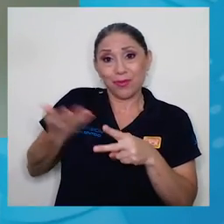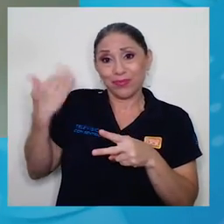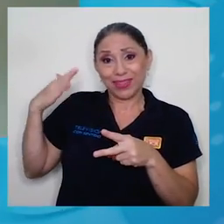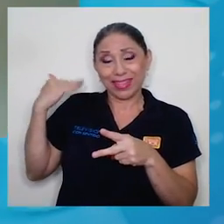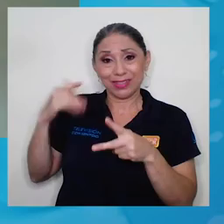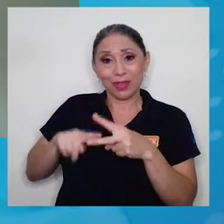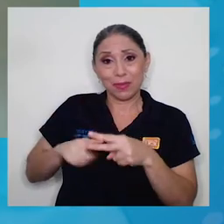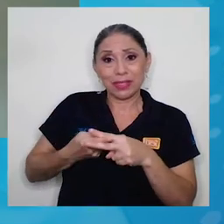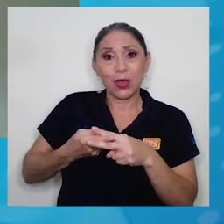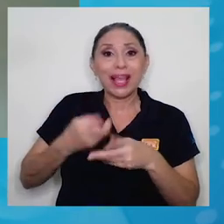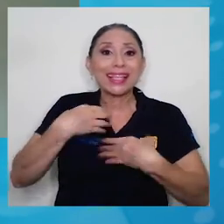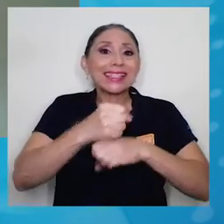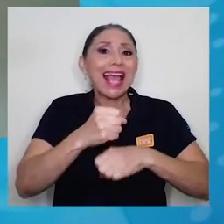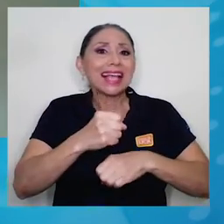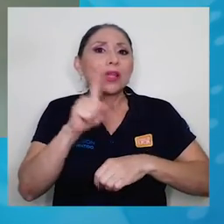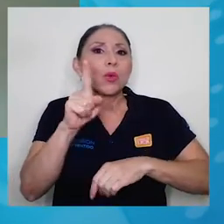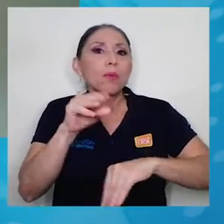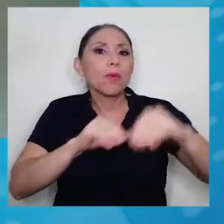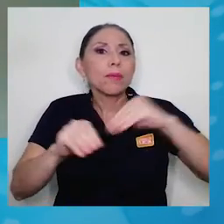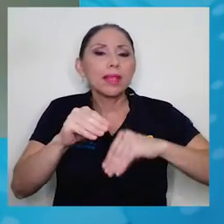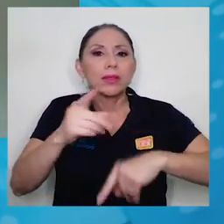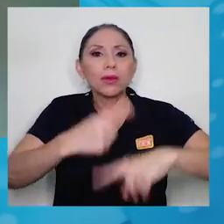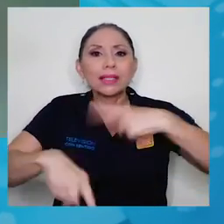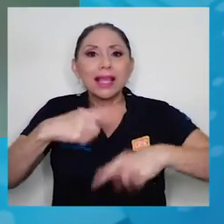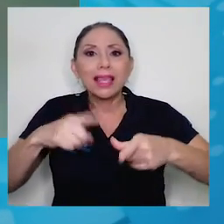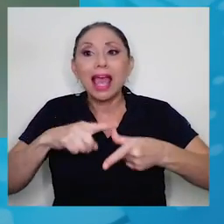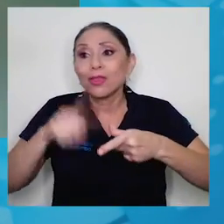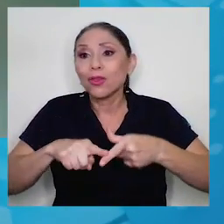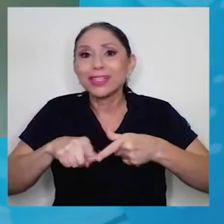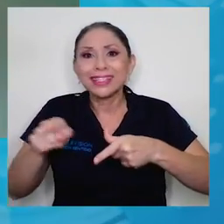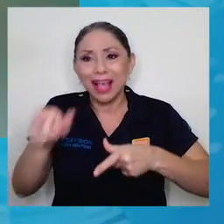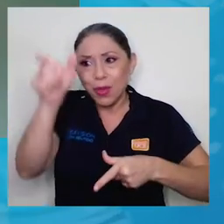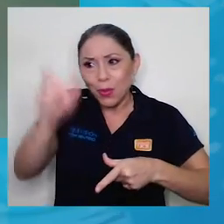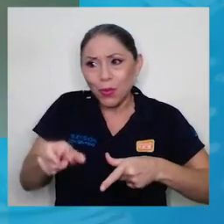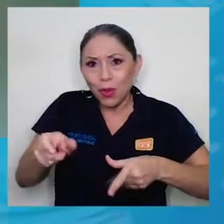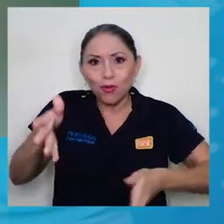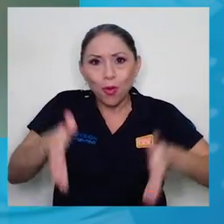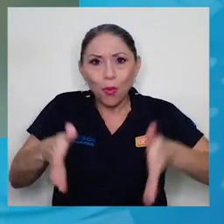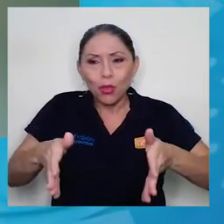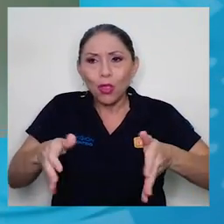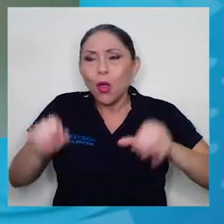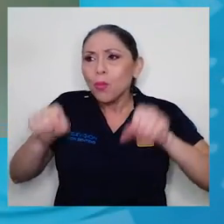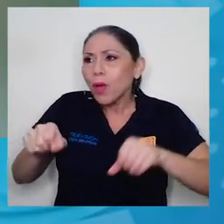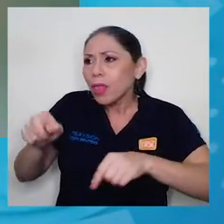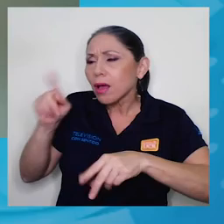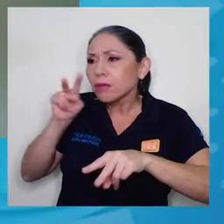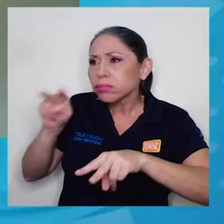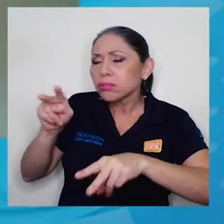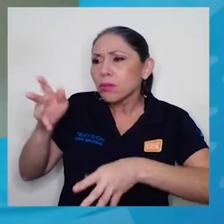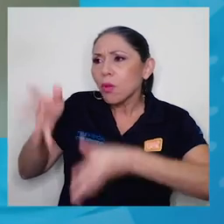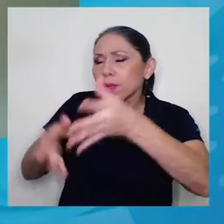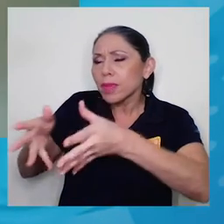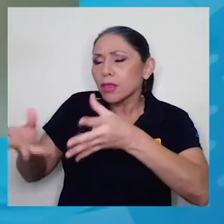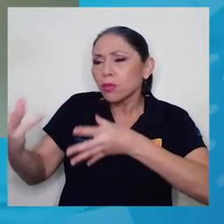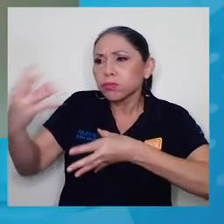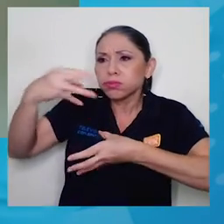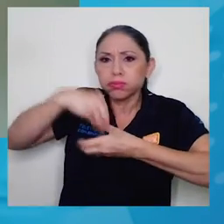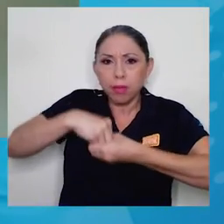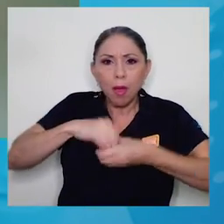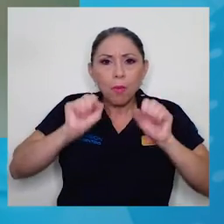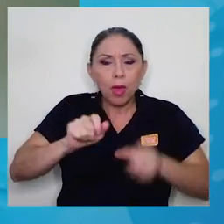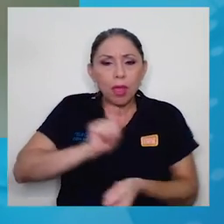una pequeña seña, un pequeño movimiento y que la máquina, el robot, interpretara ese movimiento y lo tradujera a su equivalente en